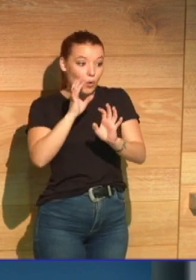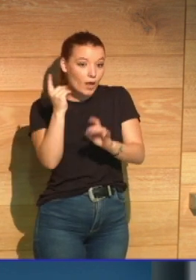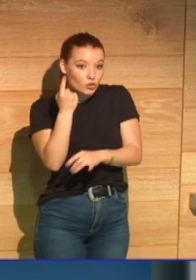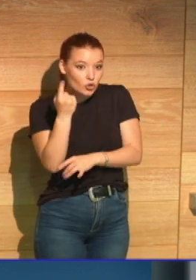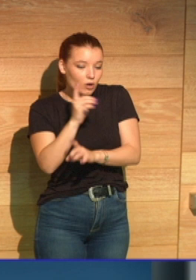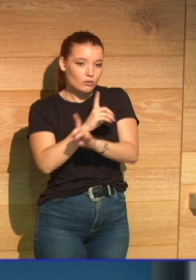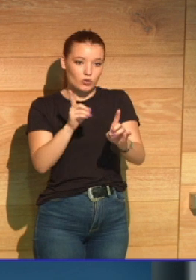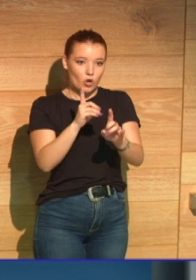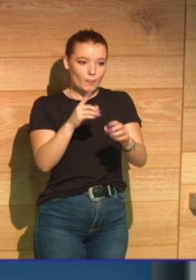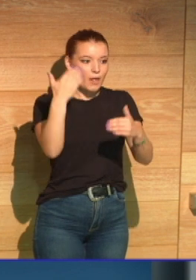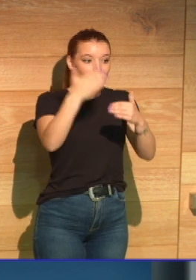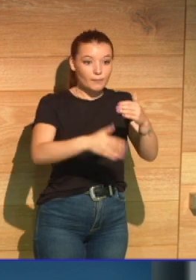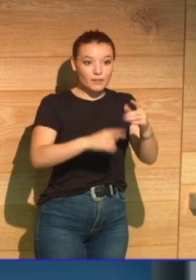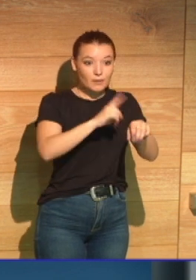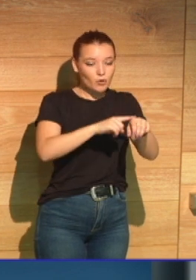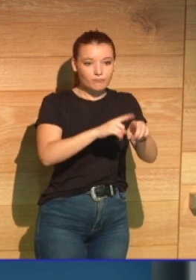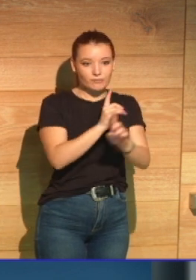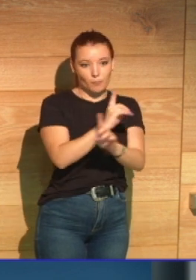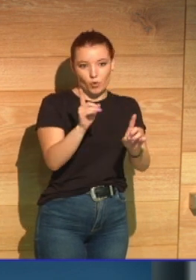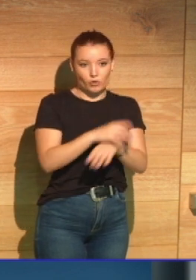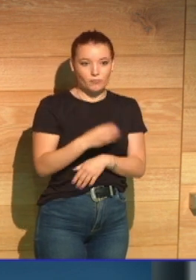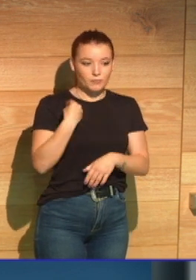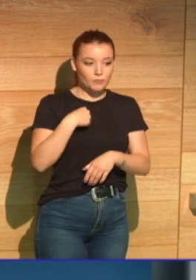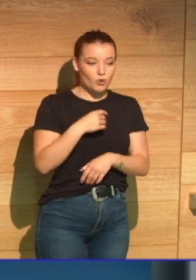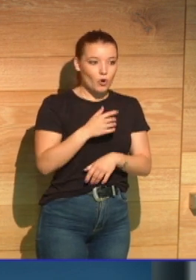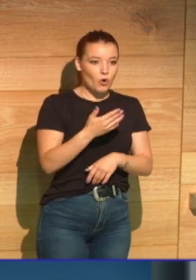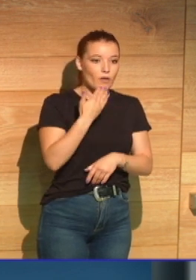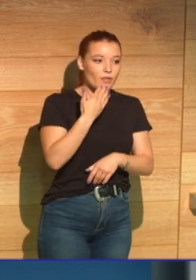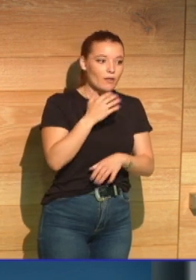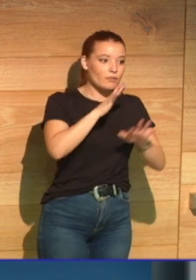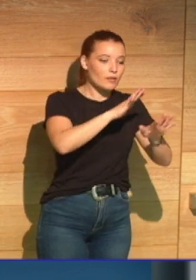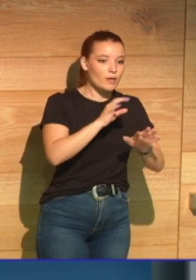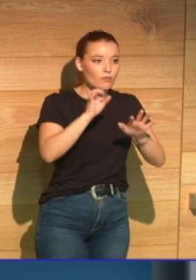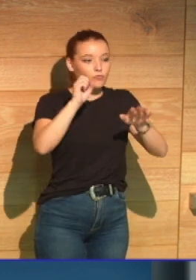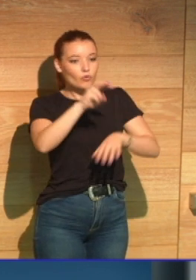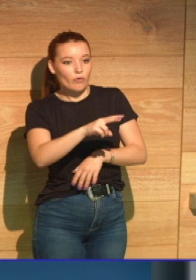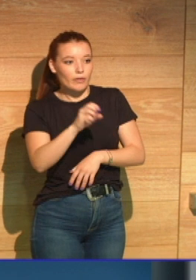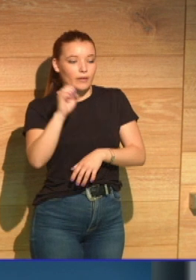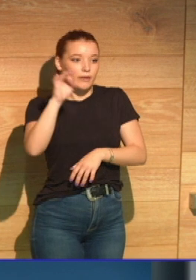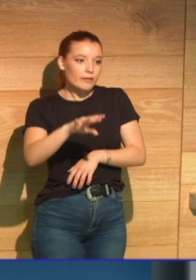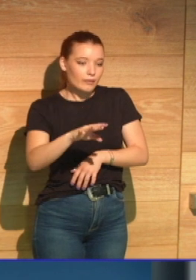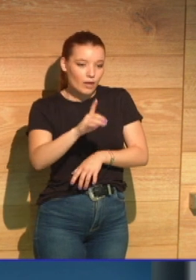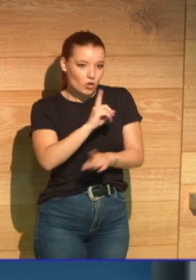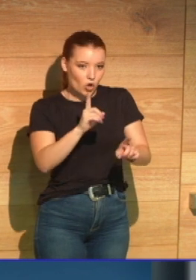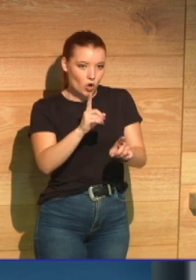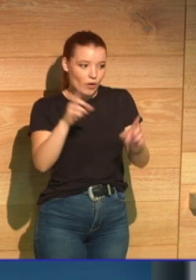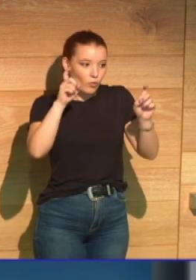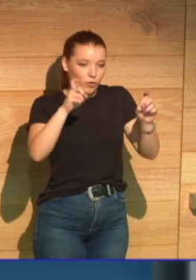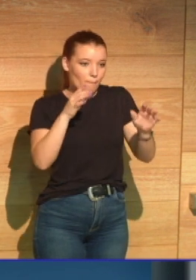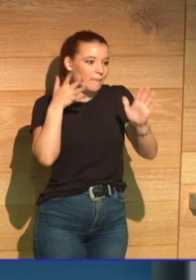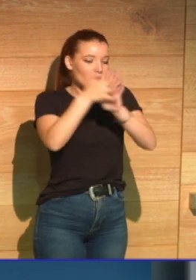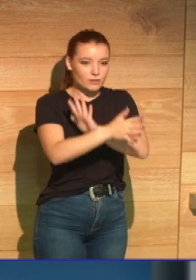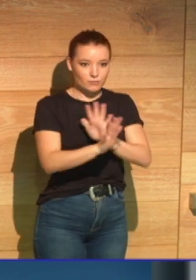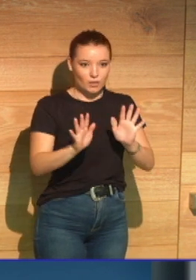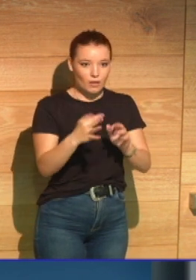limitar en el tiempo. No podíamos aprender solamente cuando teníamos 10, 15, 12, 18 años, sino para siempre. La educación debe estar en todo tiempo y en